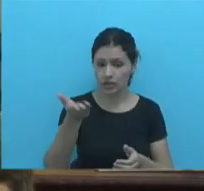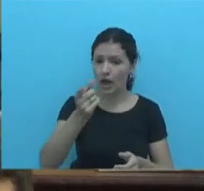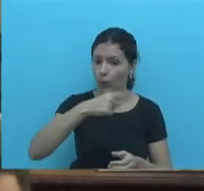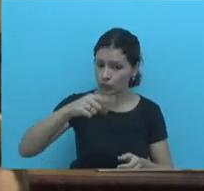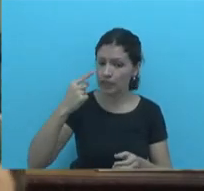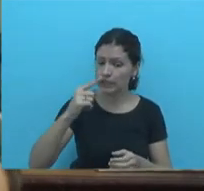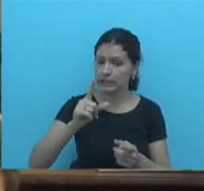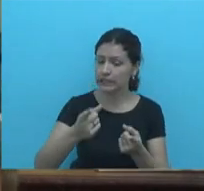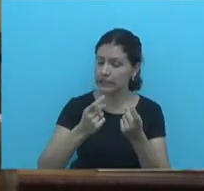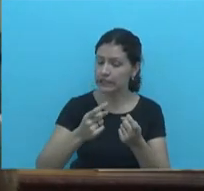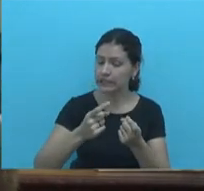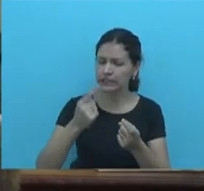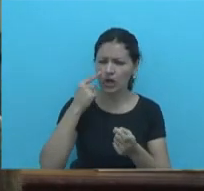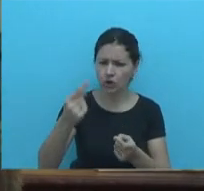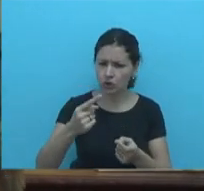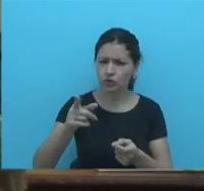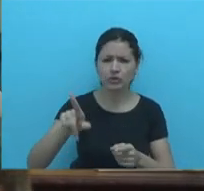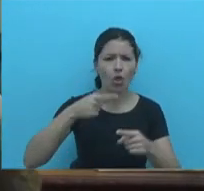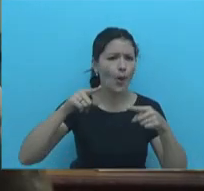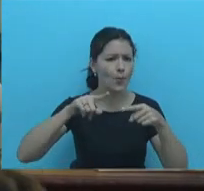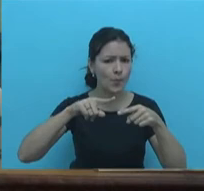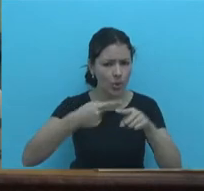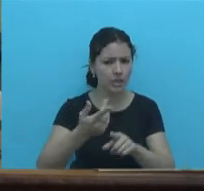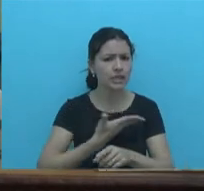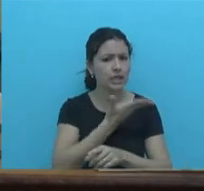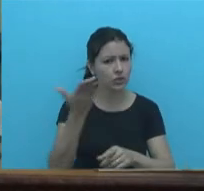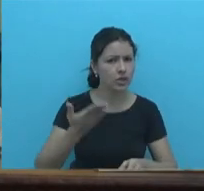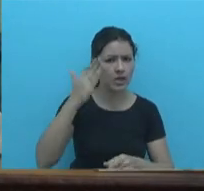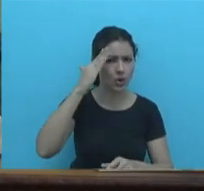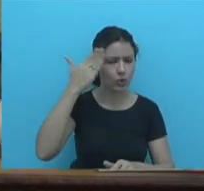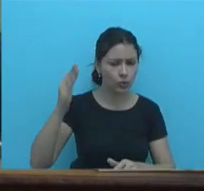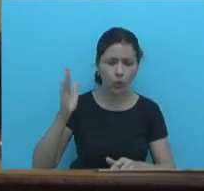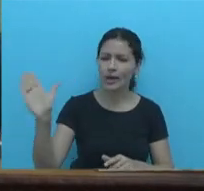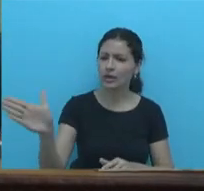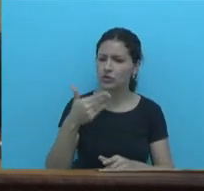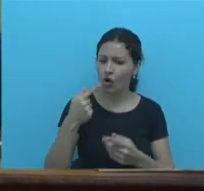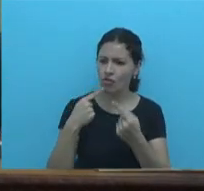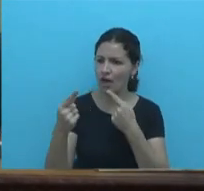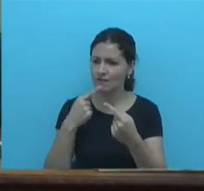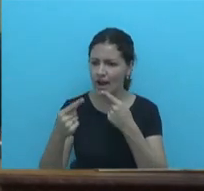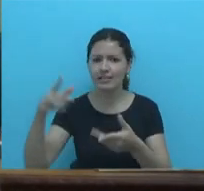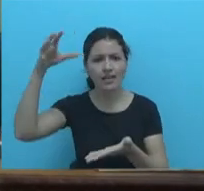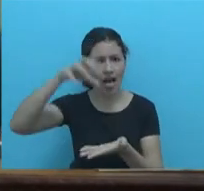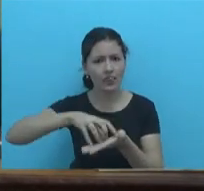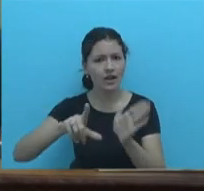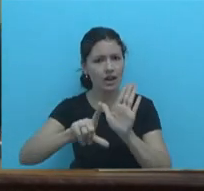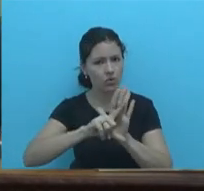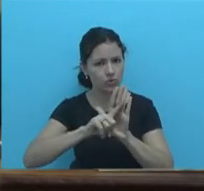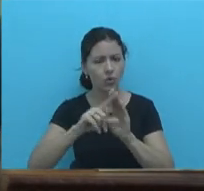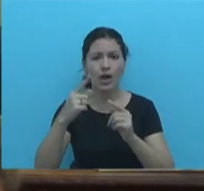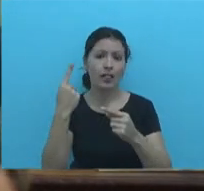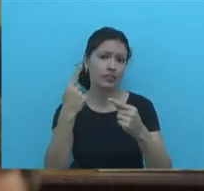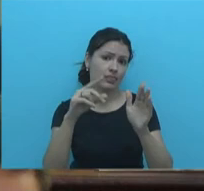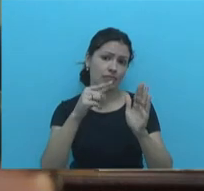la política, en la sociedad, en nuestra cultura, tiene que ver con lo que se debate en las legislaturas de las distintas